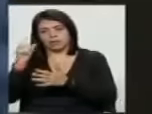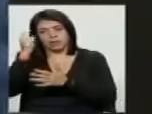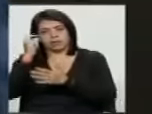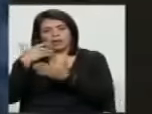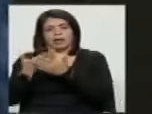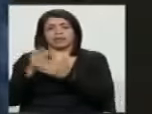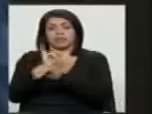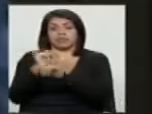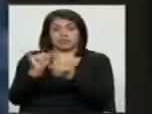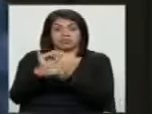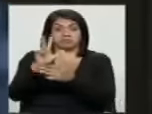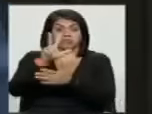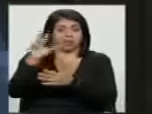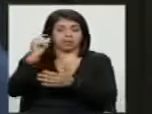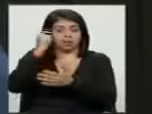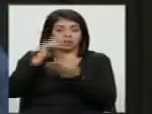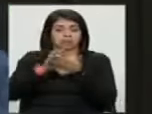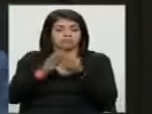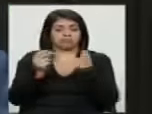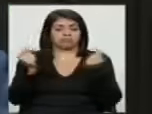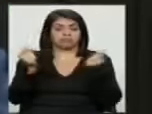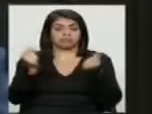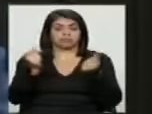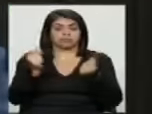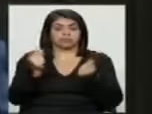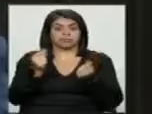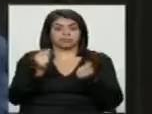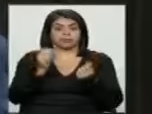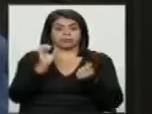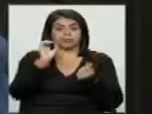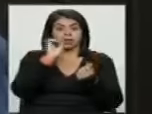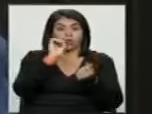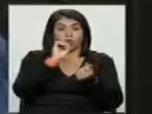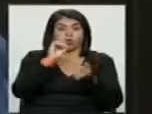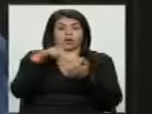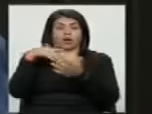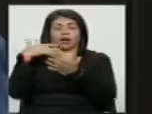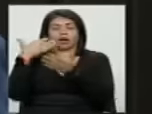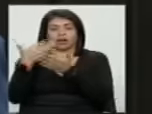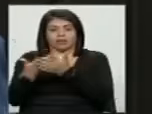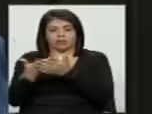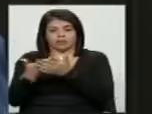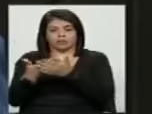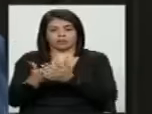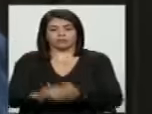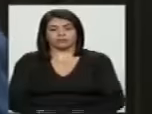que en los 30 días no se resuelva. Entonces, 30 días o hasta. Ok.